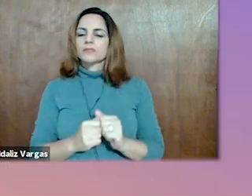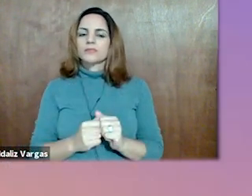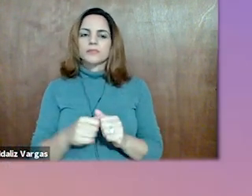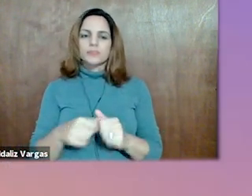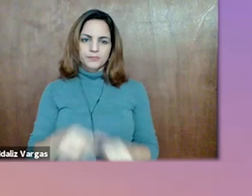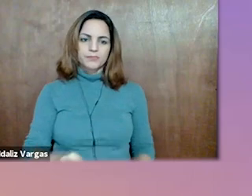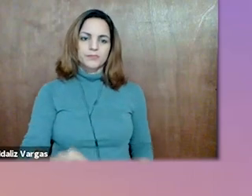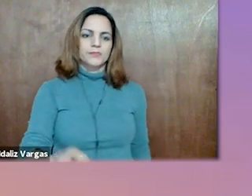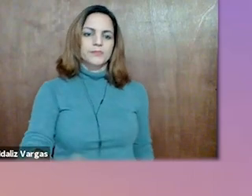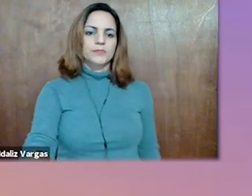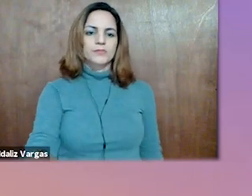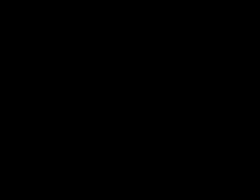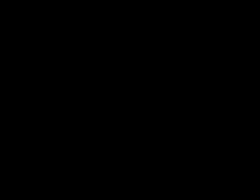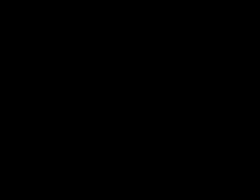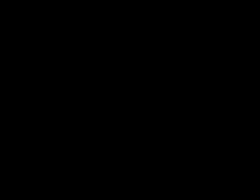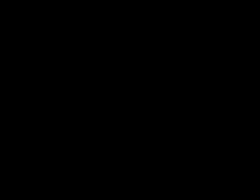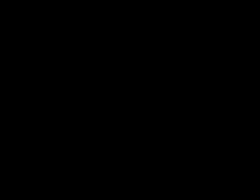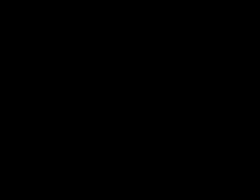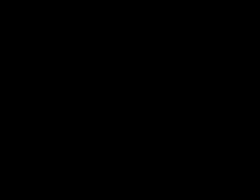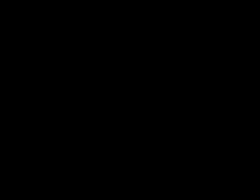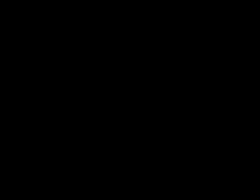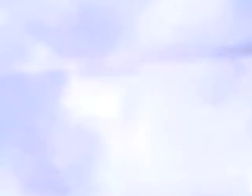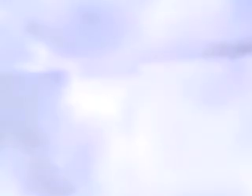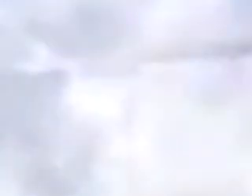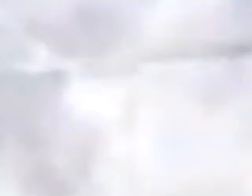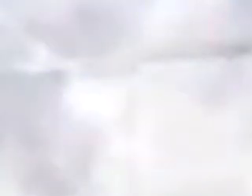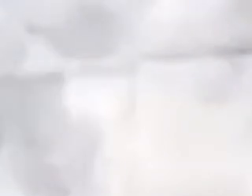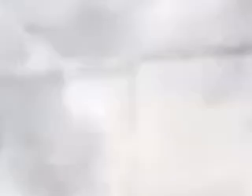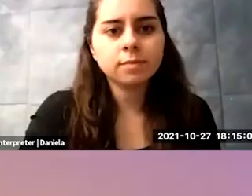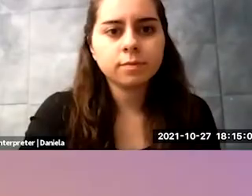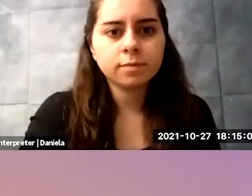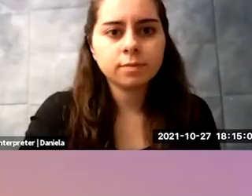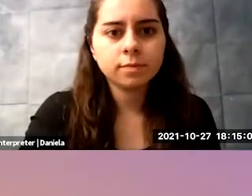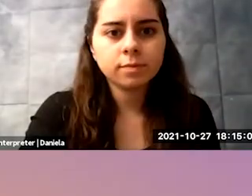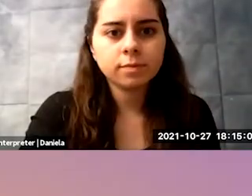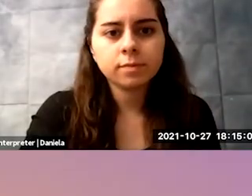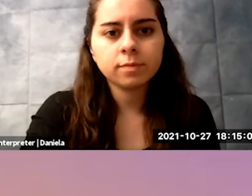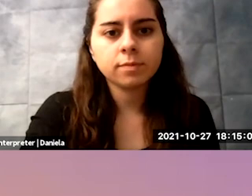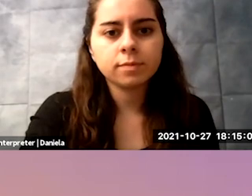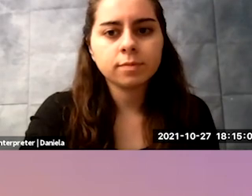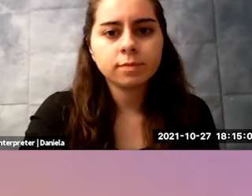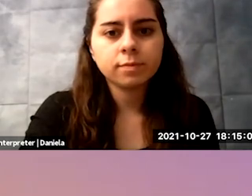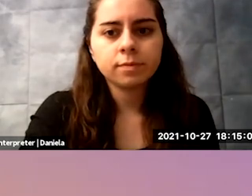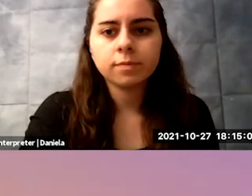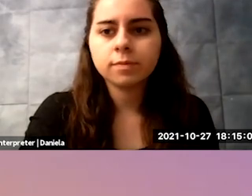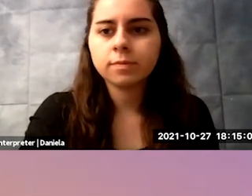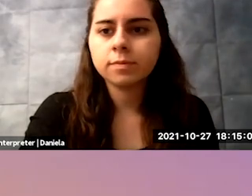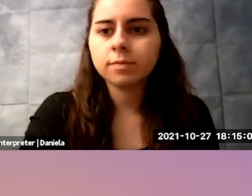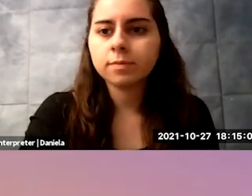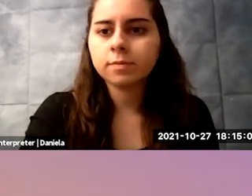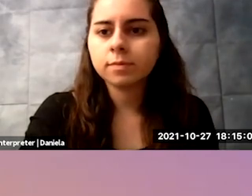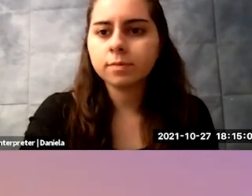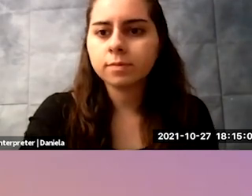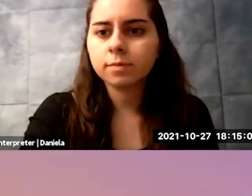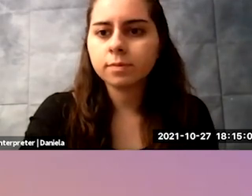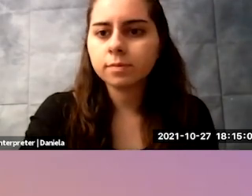Well, I'm going to ask one final question, putting together two questions that we've gotten.